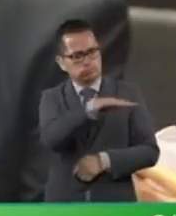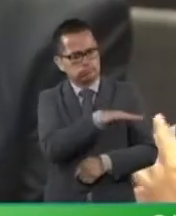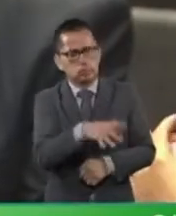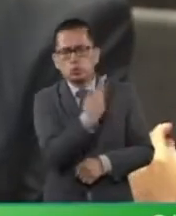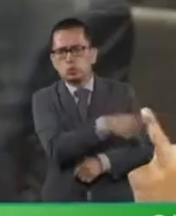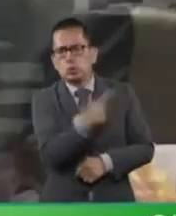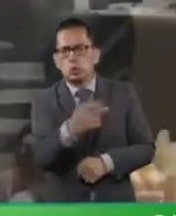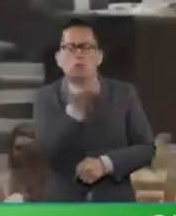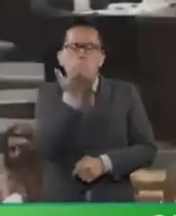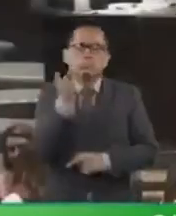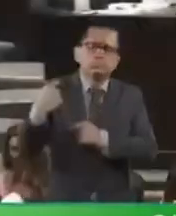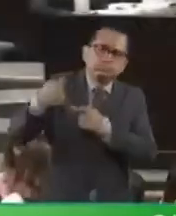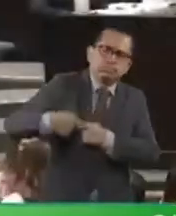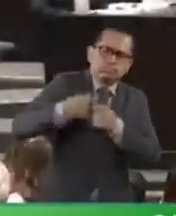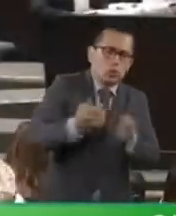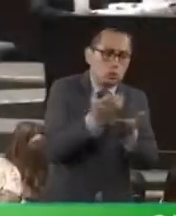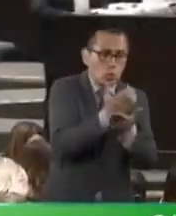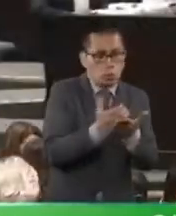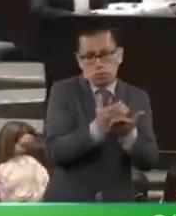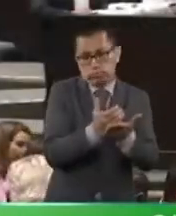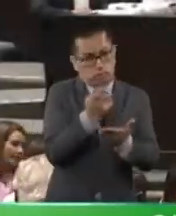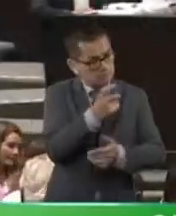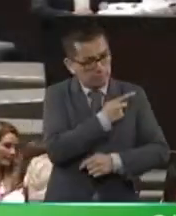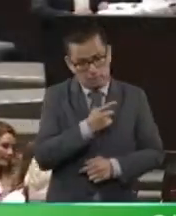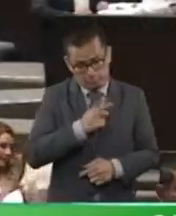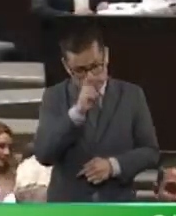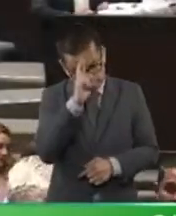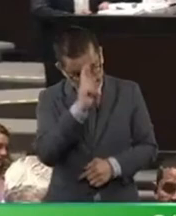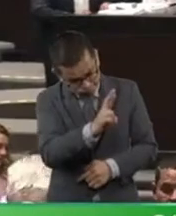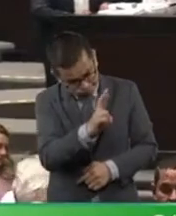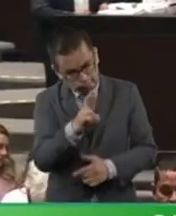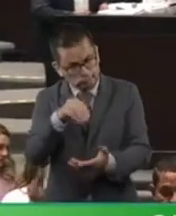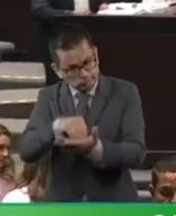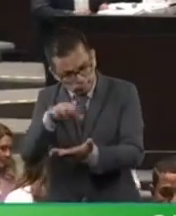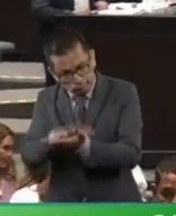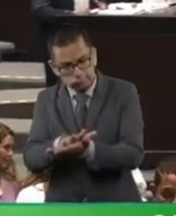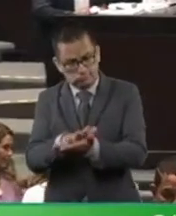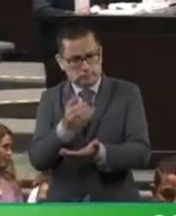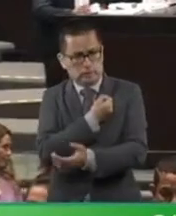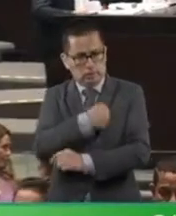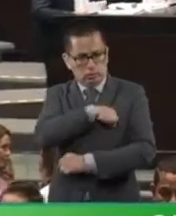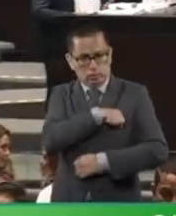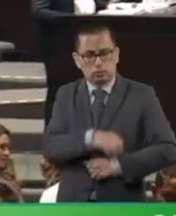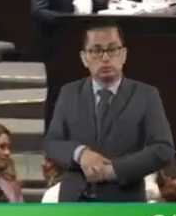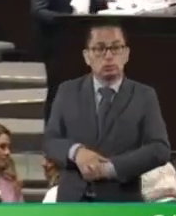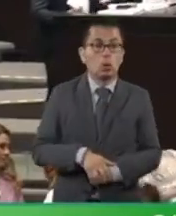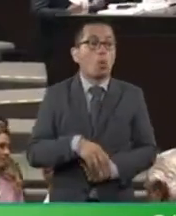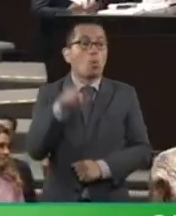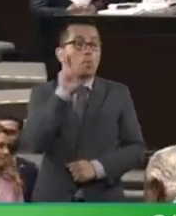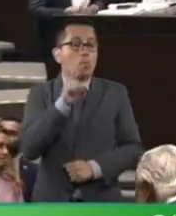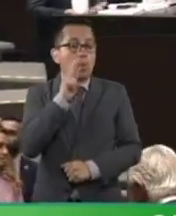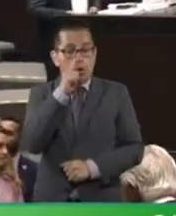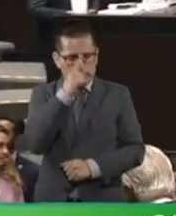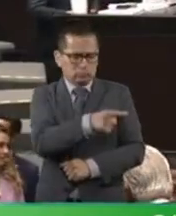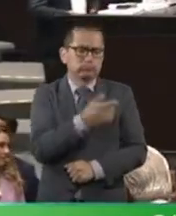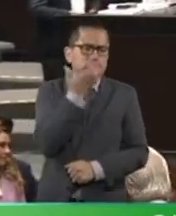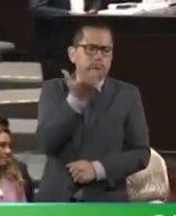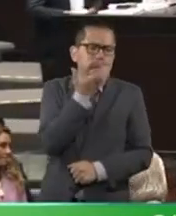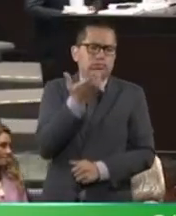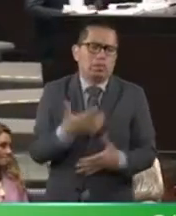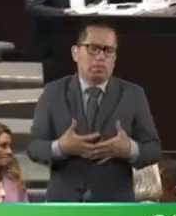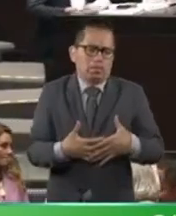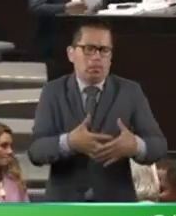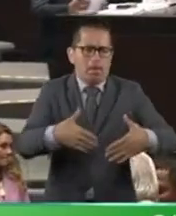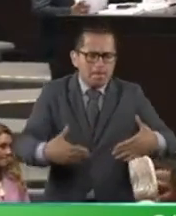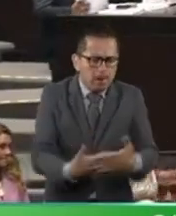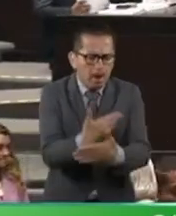sector salud. Por ejemplo, las parteras, que tanto bien le hacen a tantas mujeres y que nos recuerdan que el parto natural es la mejor manera